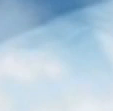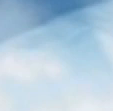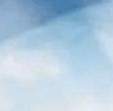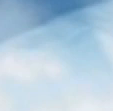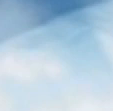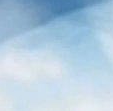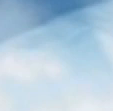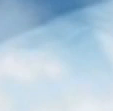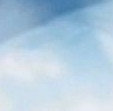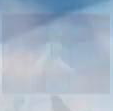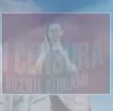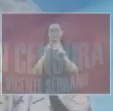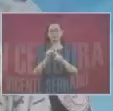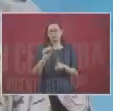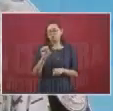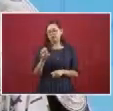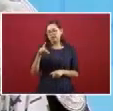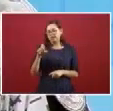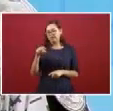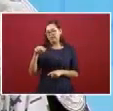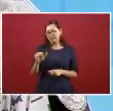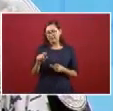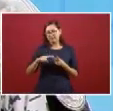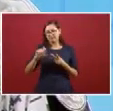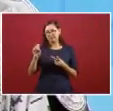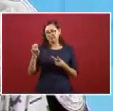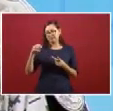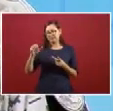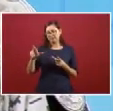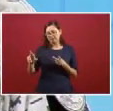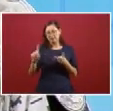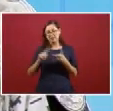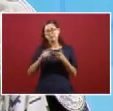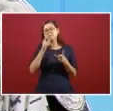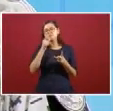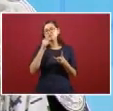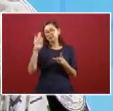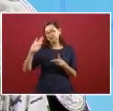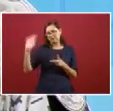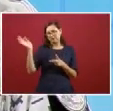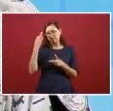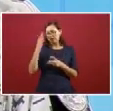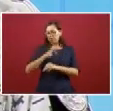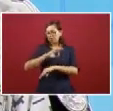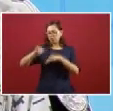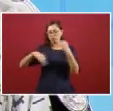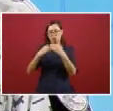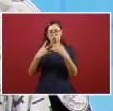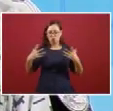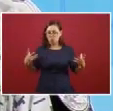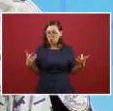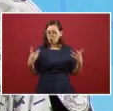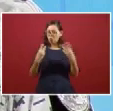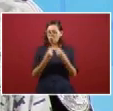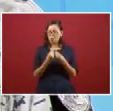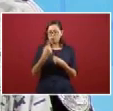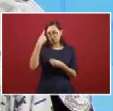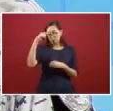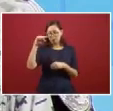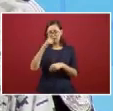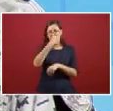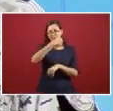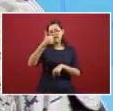preventiva vamos a estar regresando con usted en cualquier momento para darle a conocer todos los detalles pero por ahora